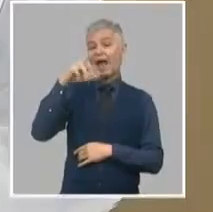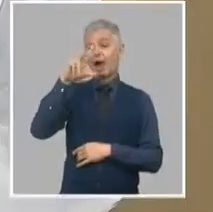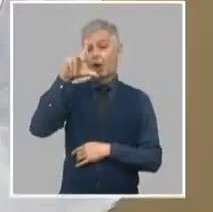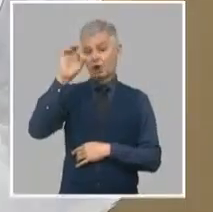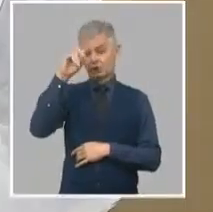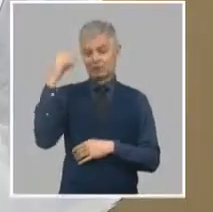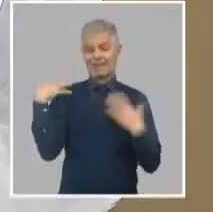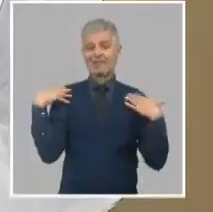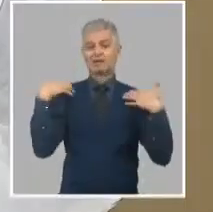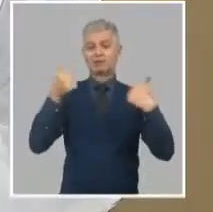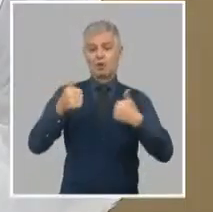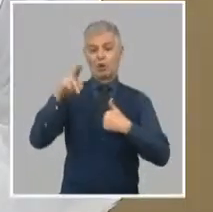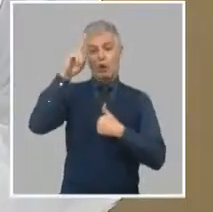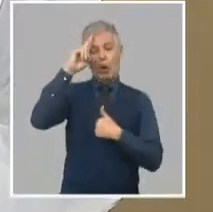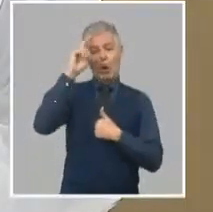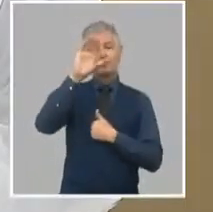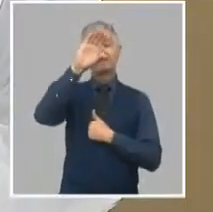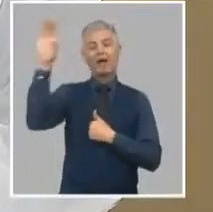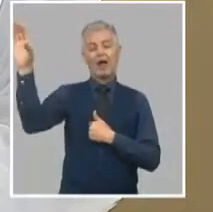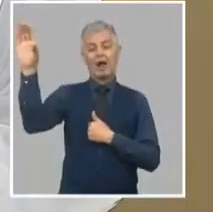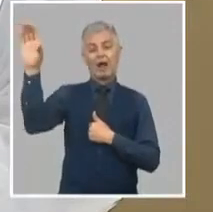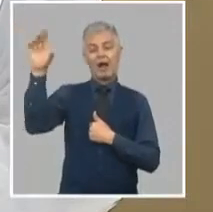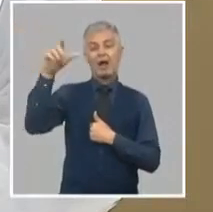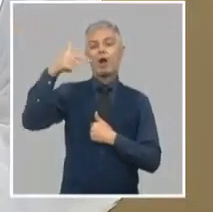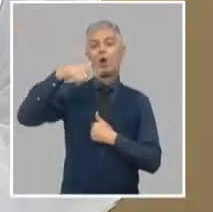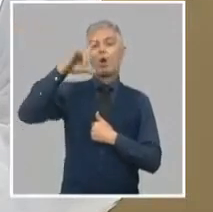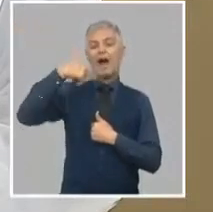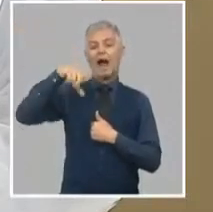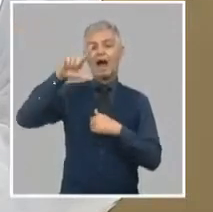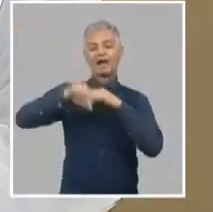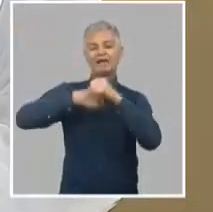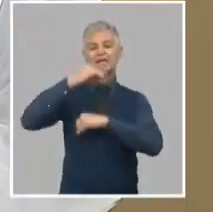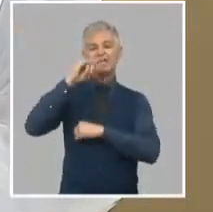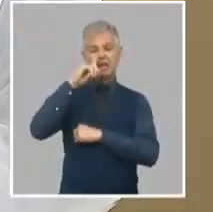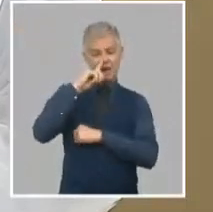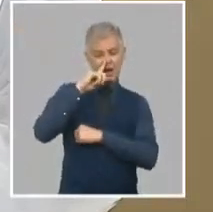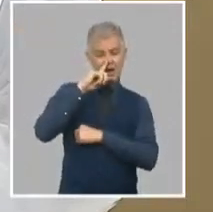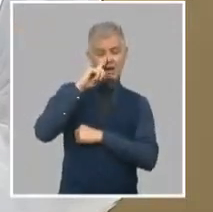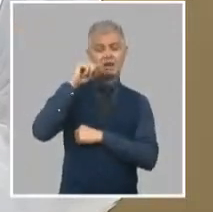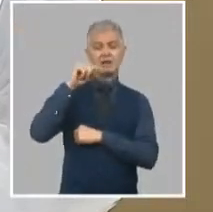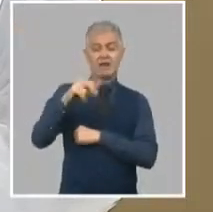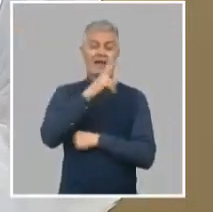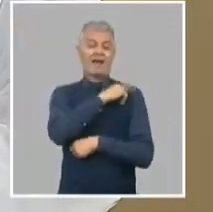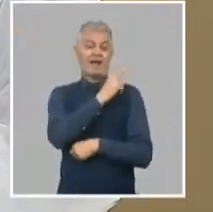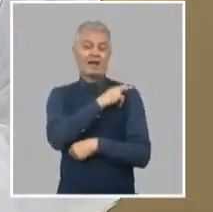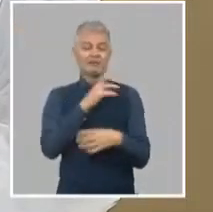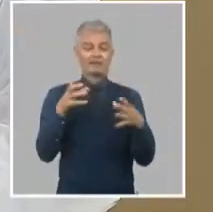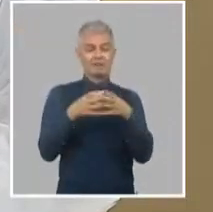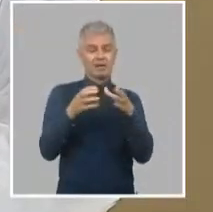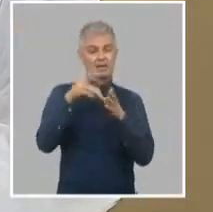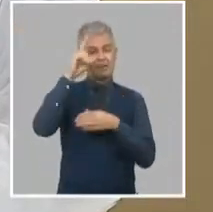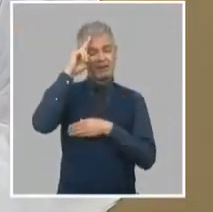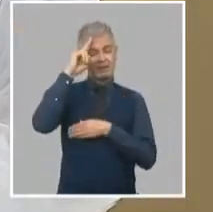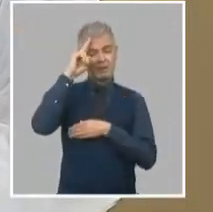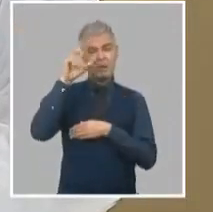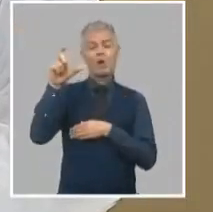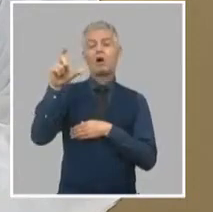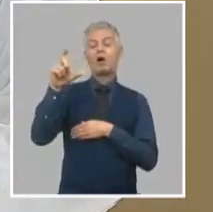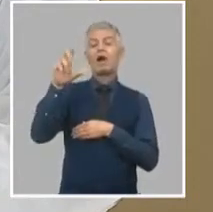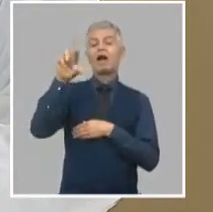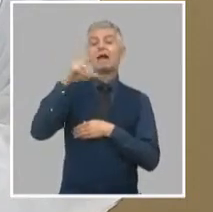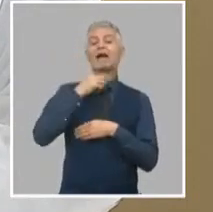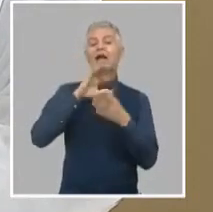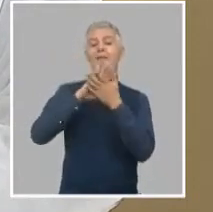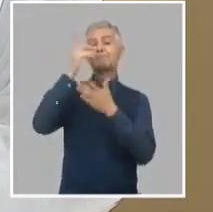Ricardo Pérez, director del Hospital Clínico Quirúrgico Joaquín Albarrán, jefe de la Brigada Médica Cubana que estuvo en Crema, Italia, y el